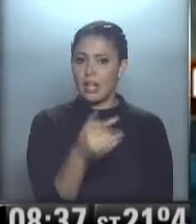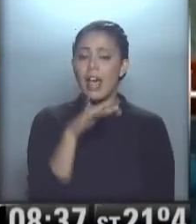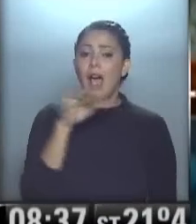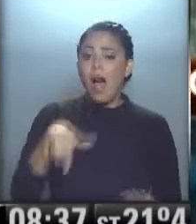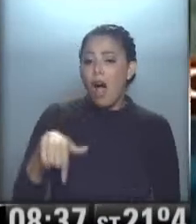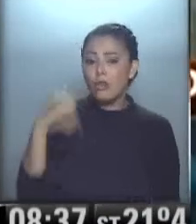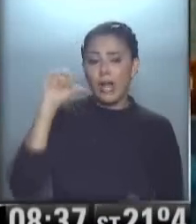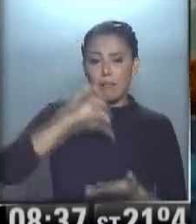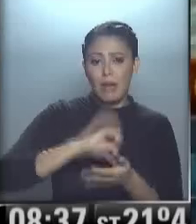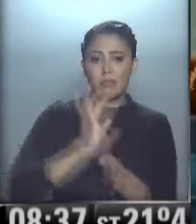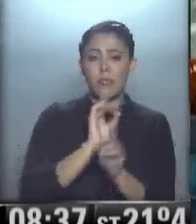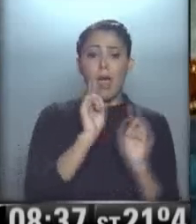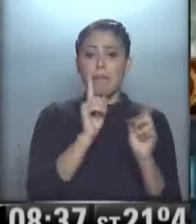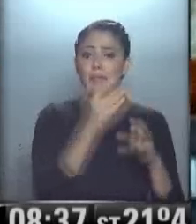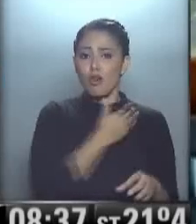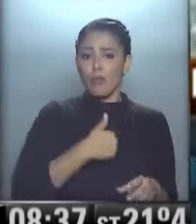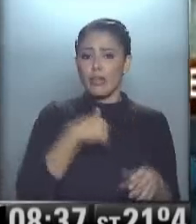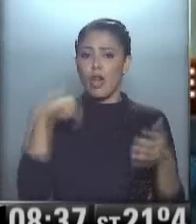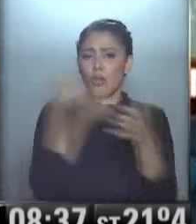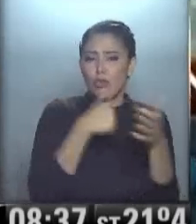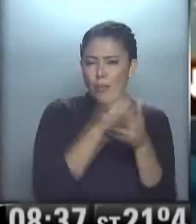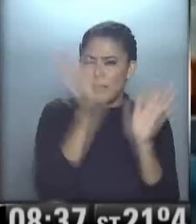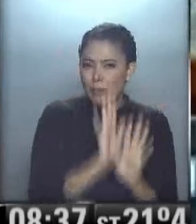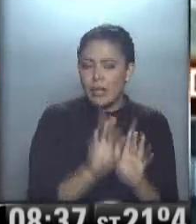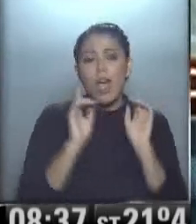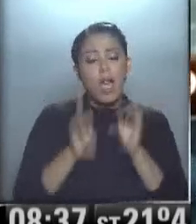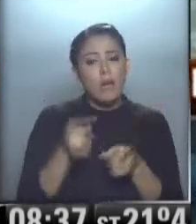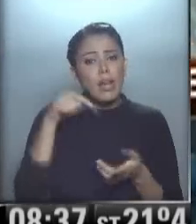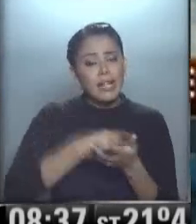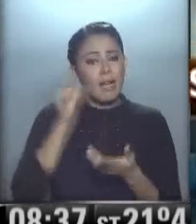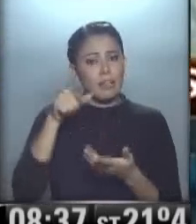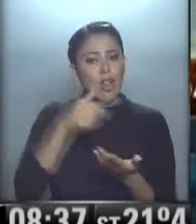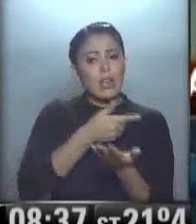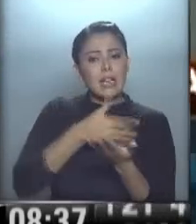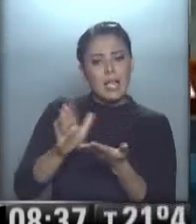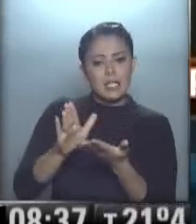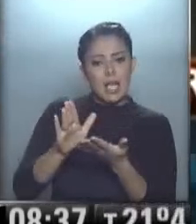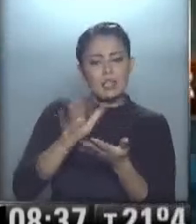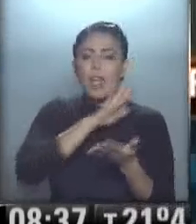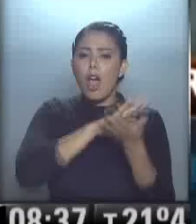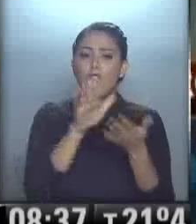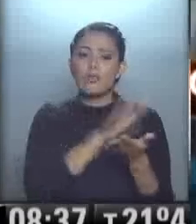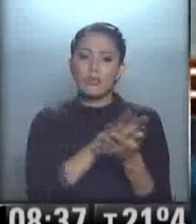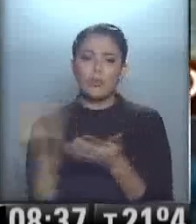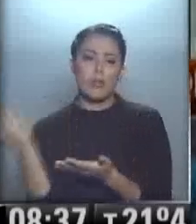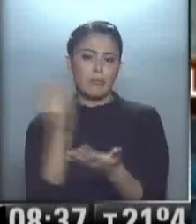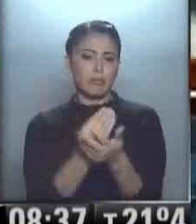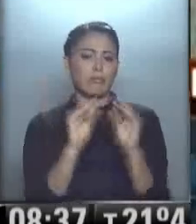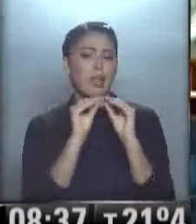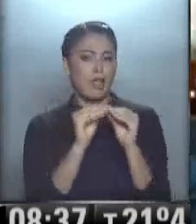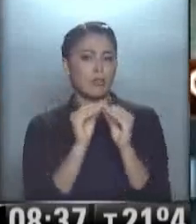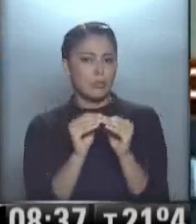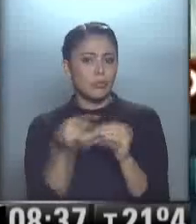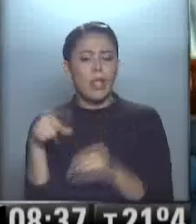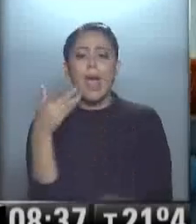realizando el país es un autogolpe. De todas maneras, Caracas rechazó hoy como una nueva y grosera injerencia en sus asuntos internos